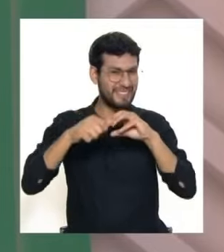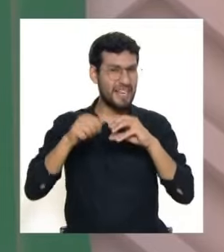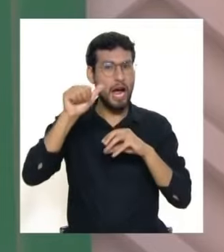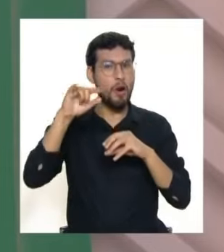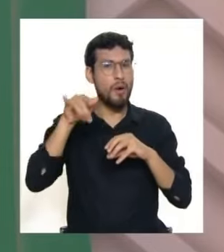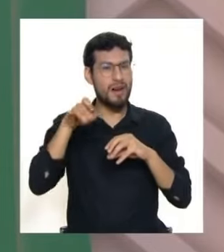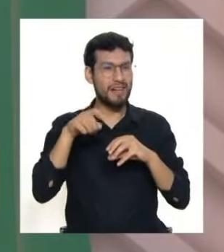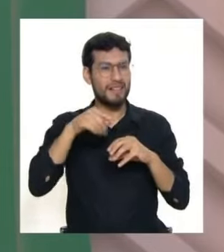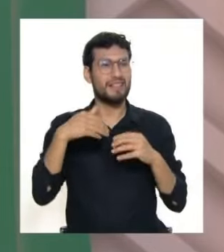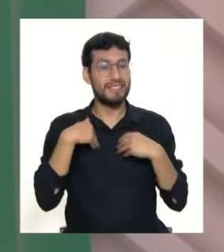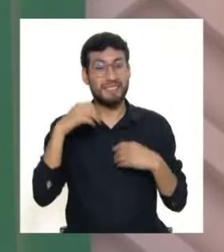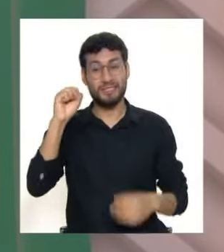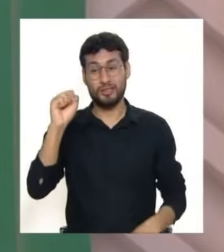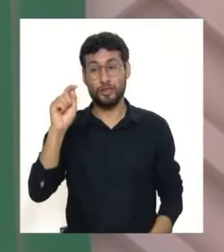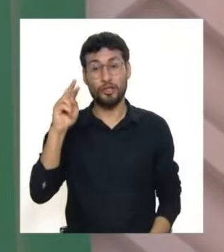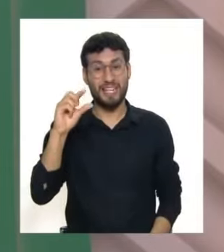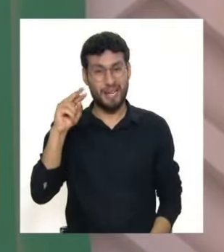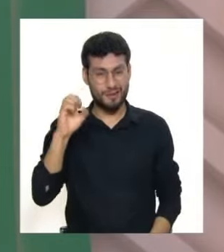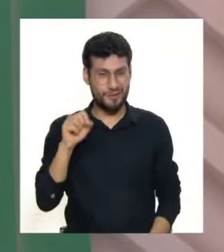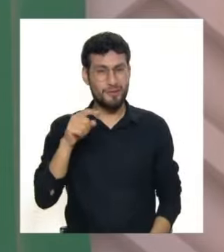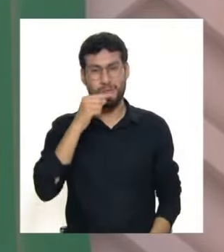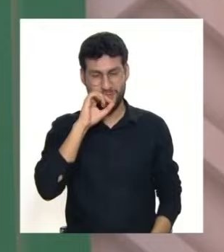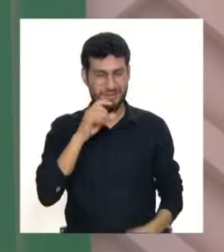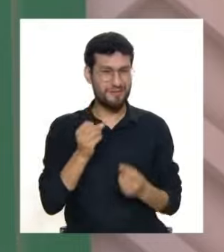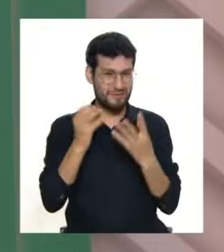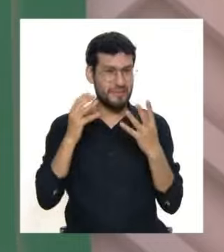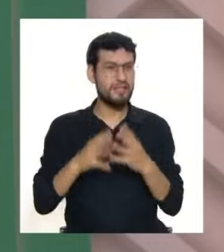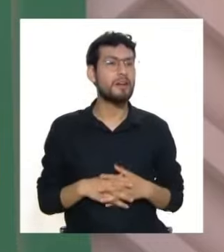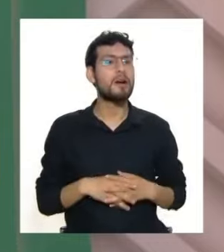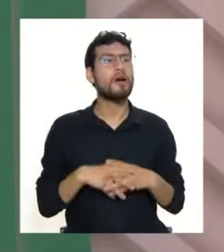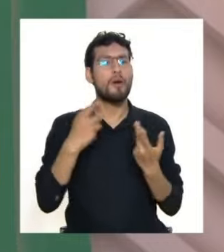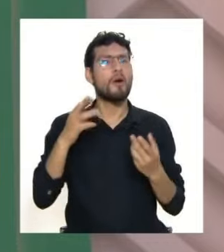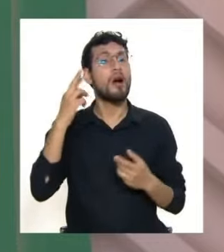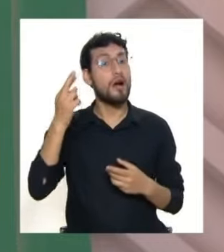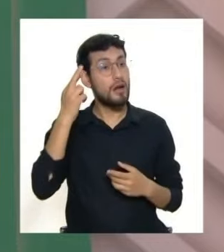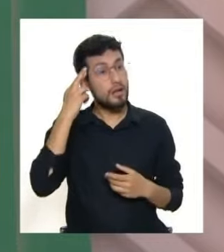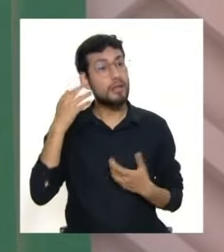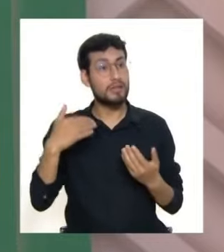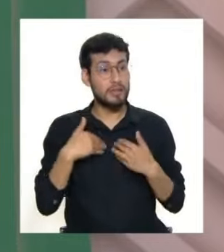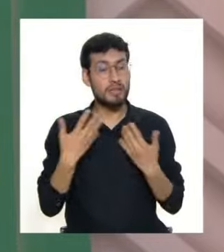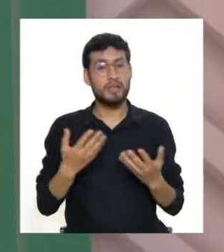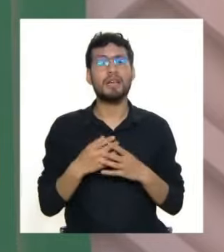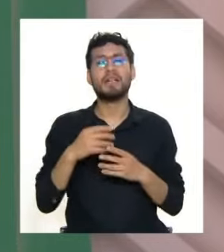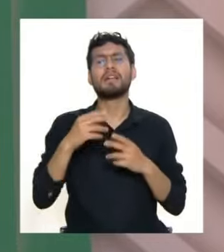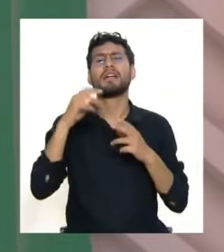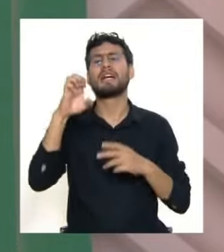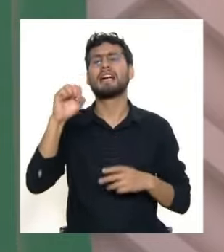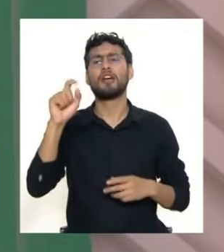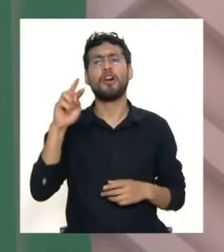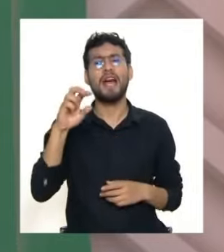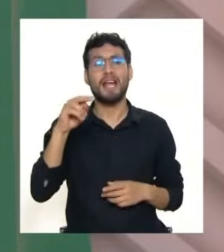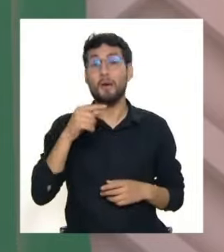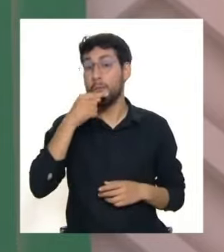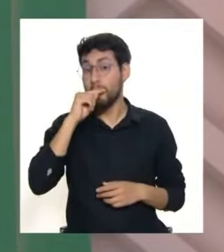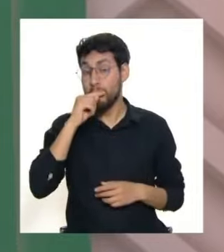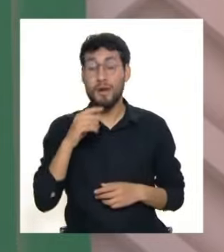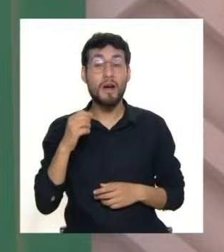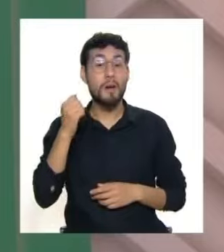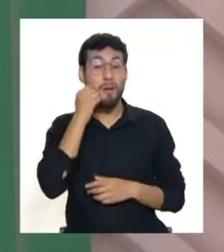de fitoestrógenos. Si bien tiene una buena cantidad de fitoestrógenos, por lo tanto, tienen actividad estrogénica. Es decir, a mujeres que están en